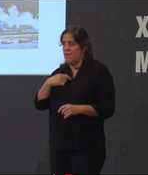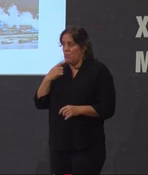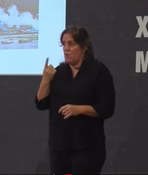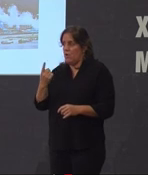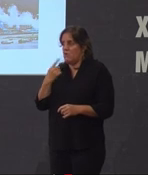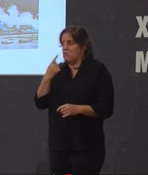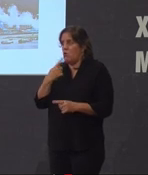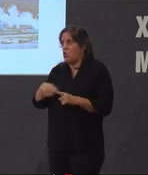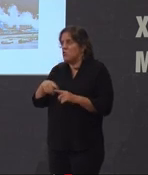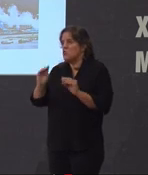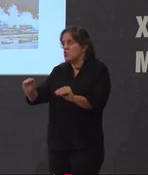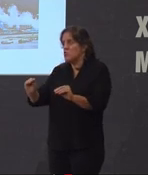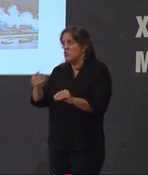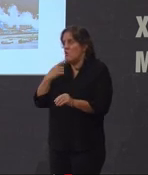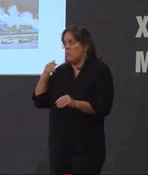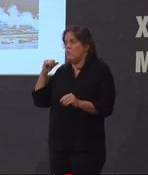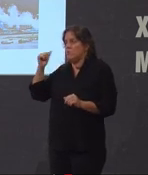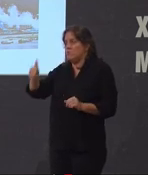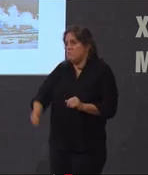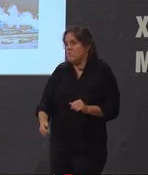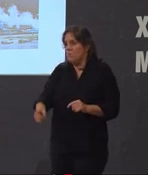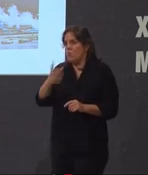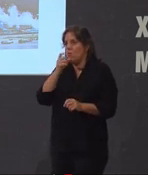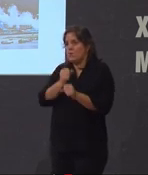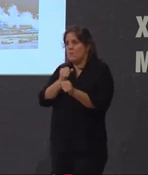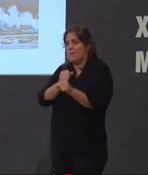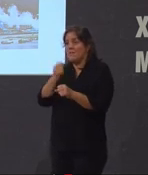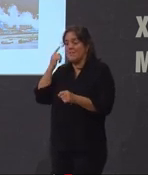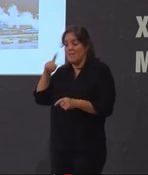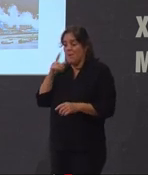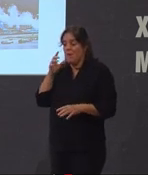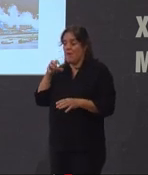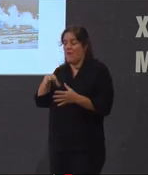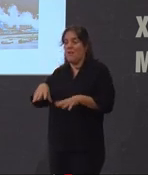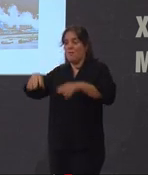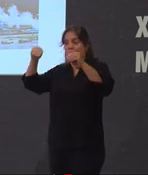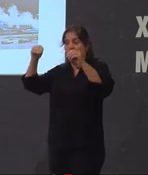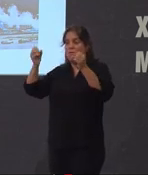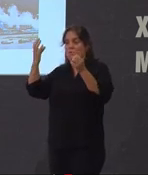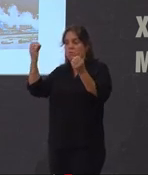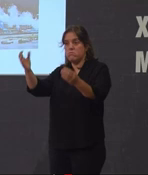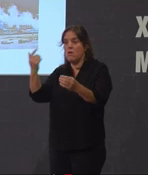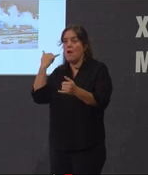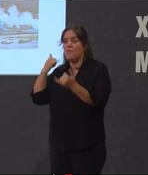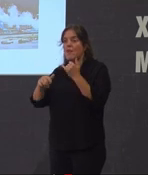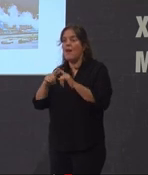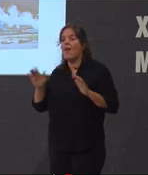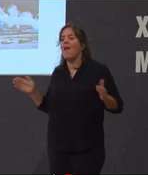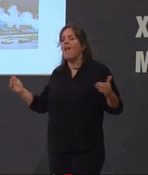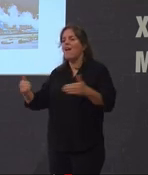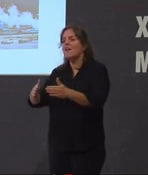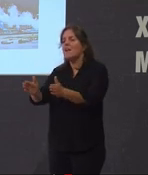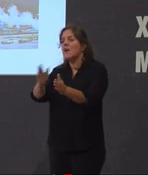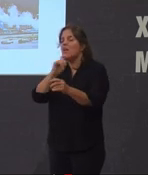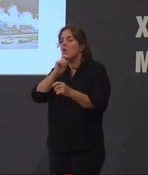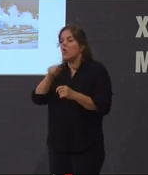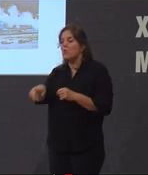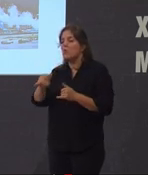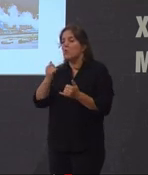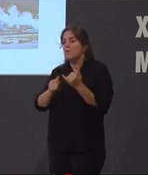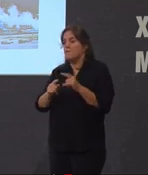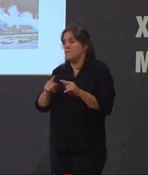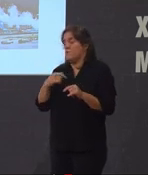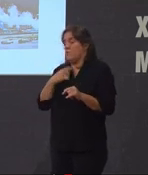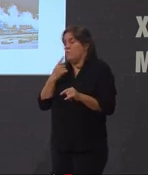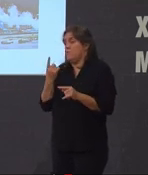moito tempo. E ainda encima sabían que unha vez establecido ali celulosas, a ría iba a quedar completamente impracticable,